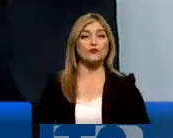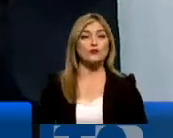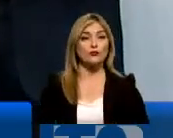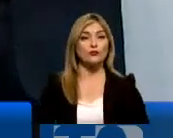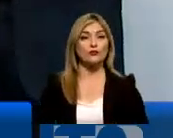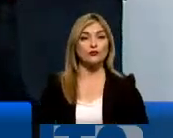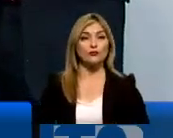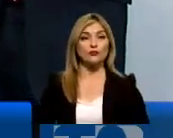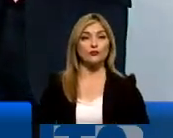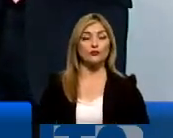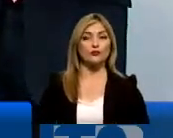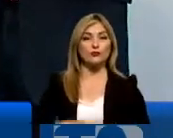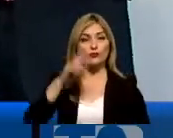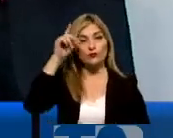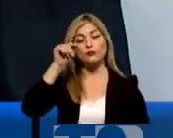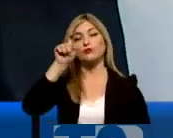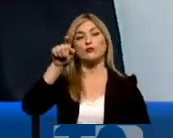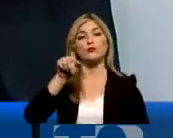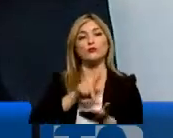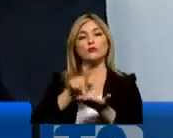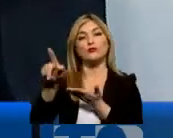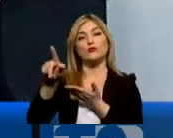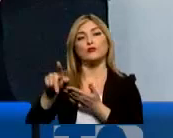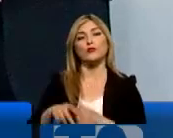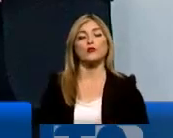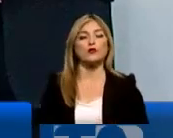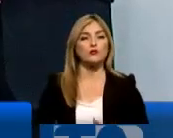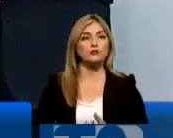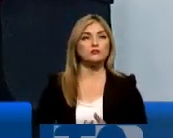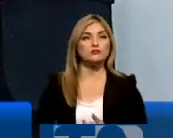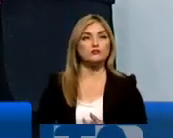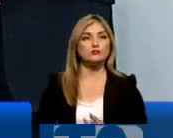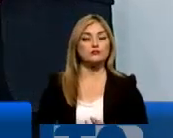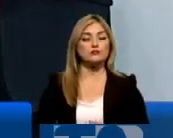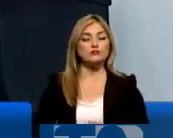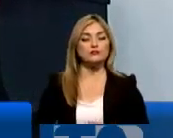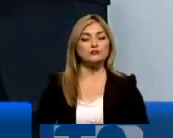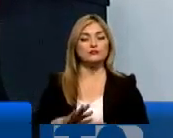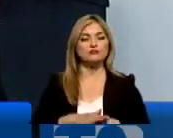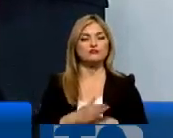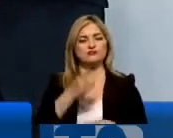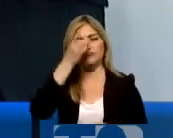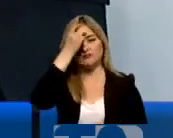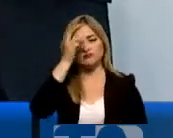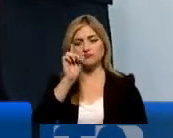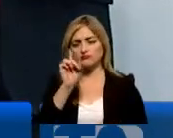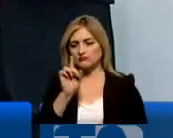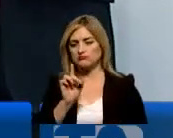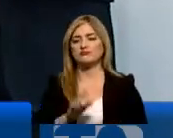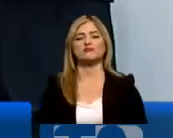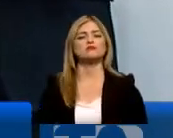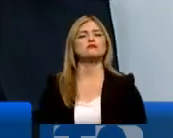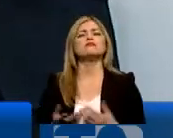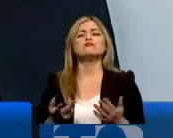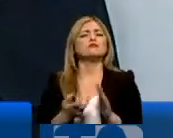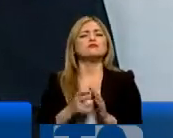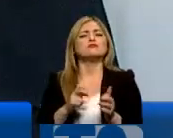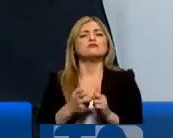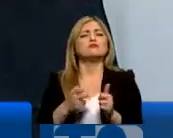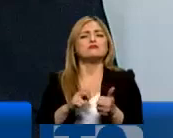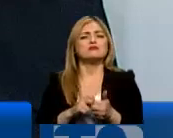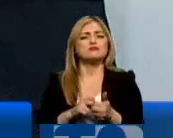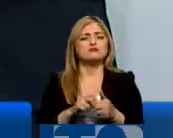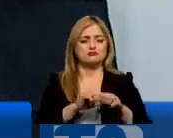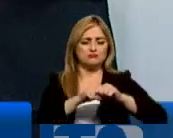asegura que lo que el Estado deba, pagará. No obstante, la controversia no se centra únicamente en el no pago, sino en el uso